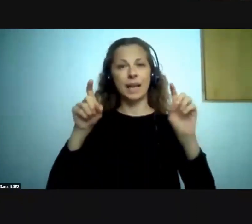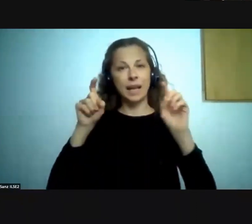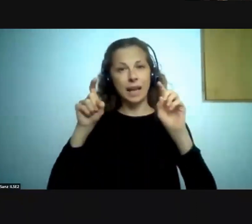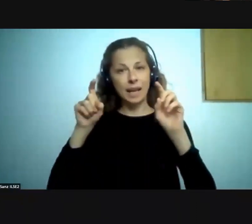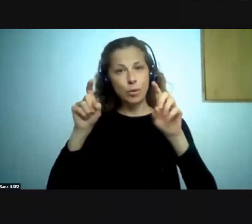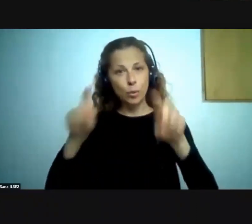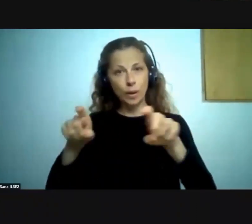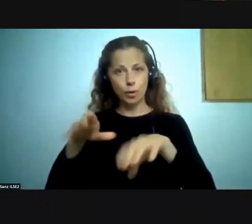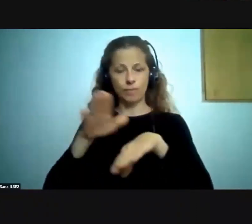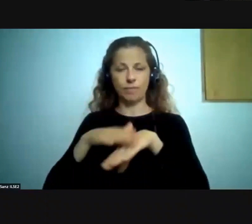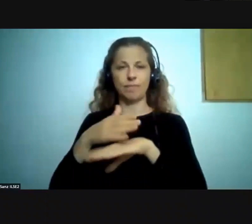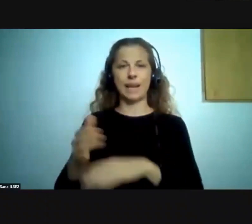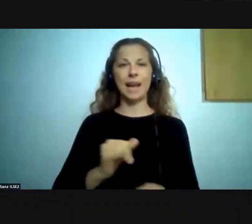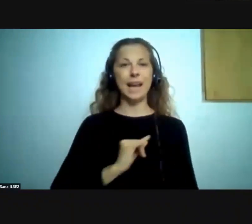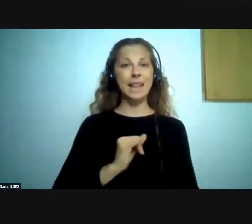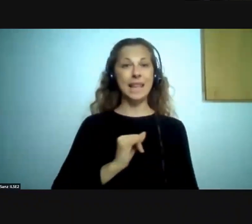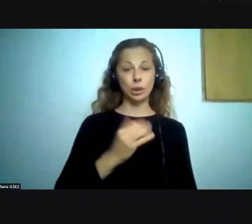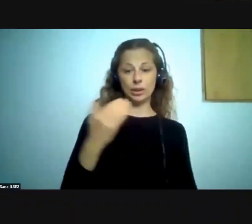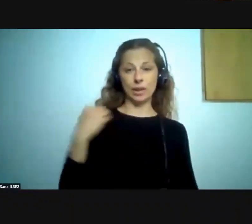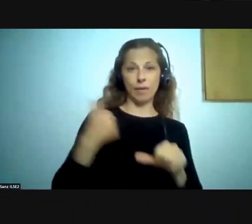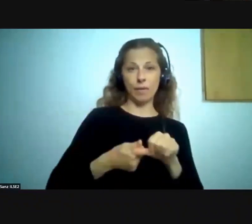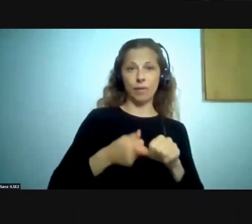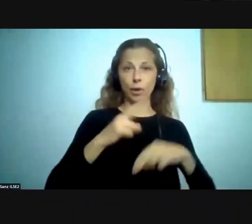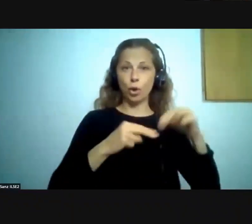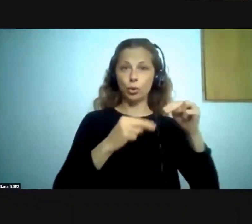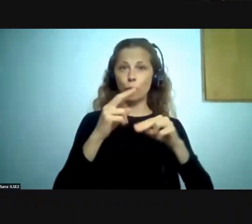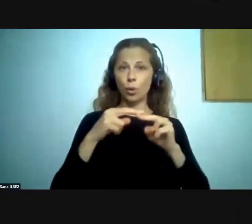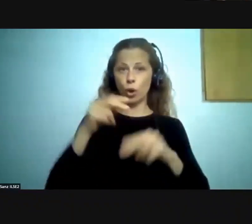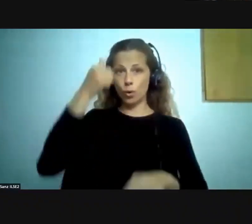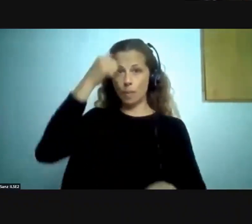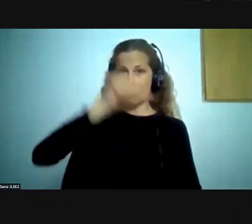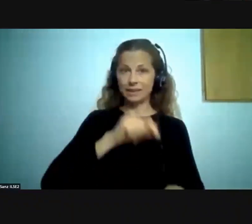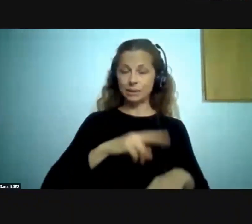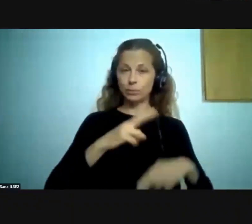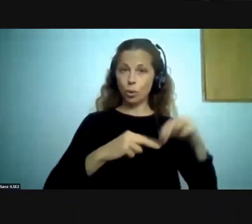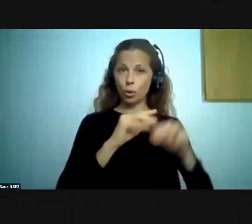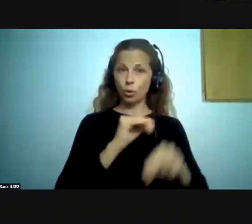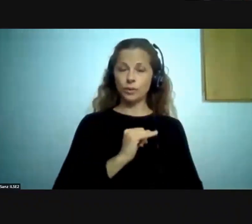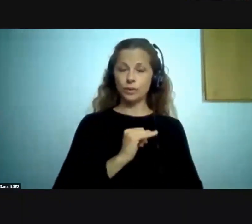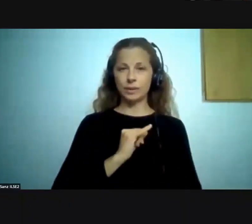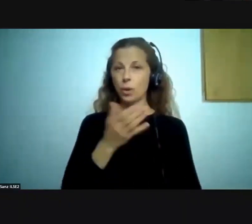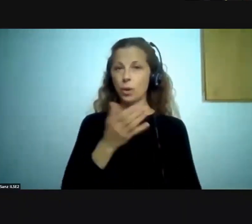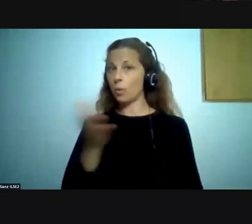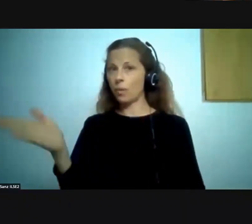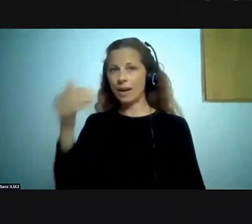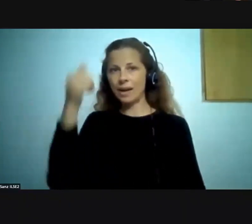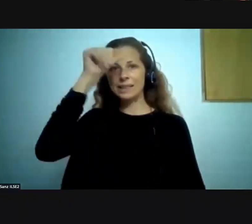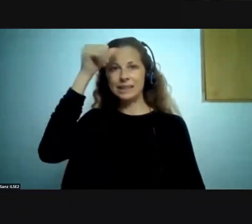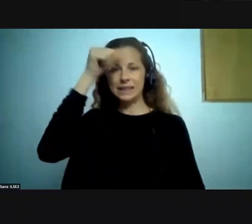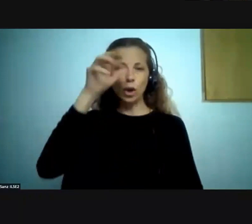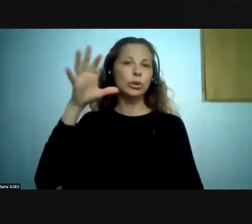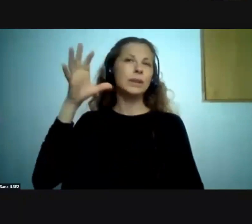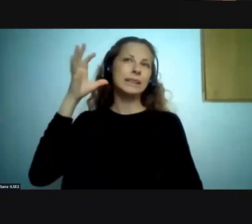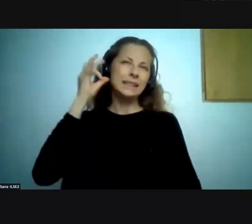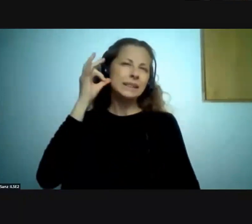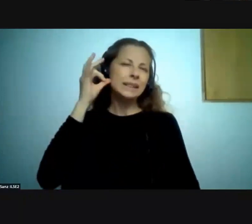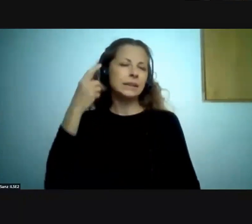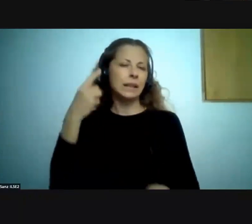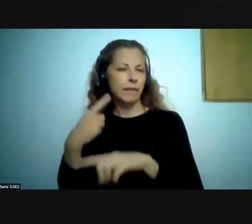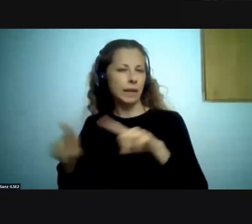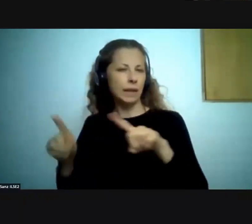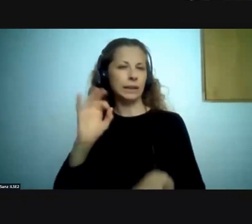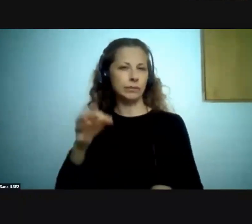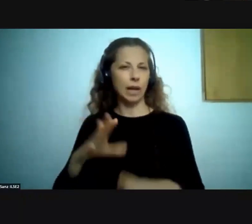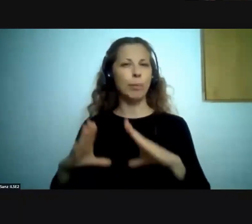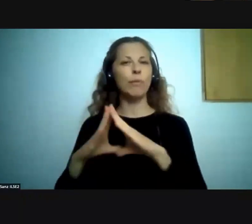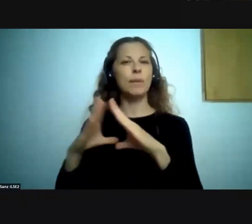la identidad, la construcción de la identidad machista. En los chicos sobre todo y en muchas chicas. Es verdad que las chicas, a través de todo el movimiento feminista,